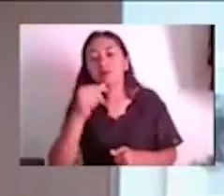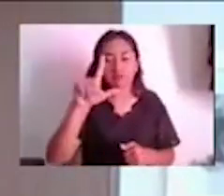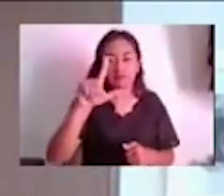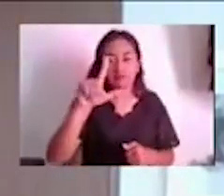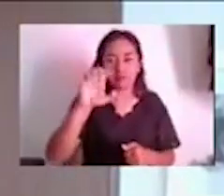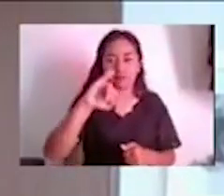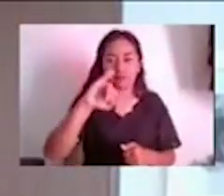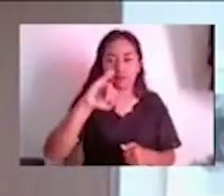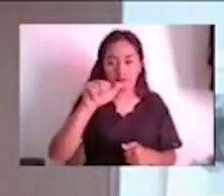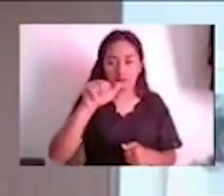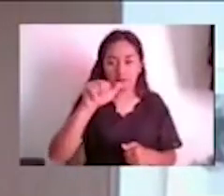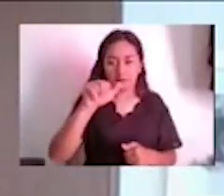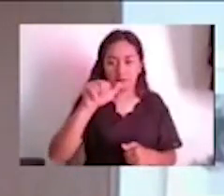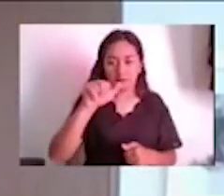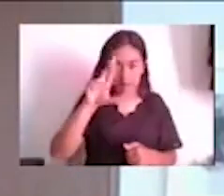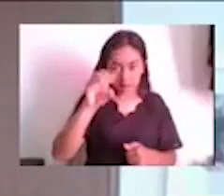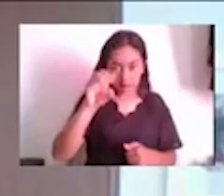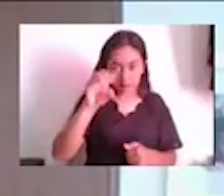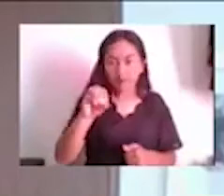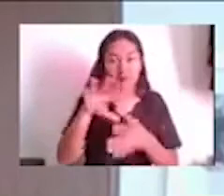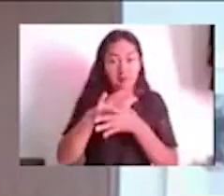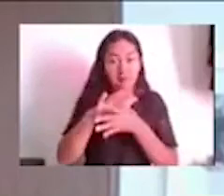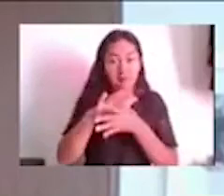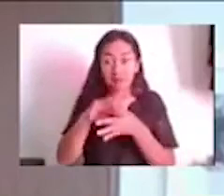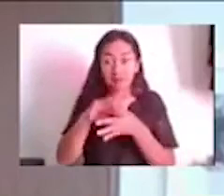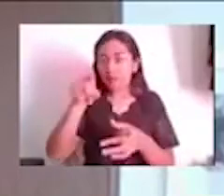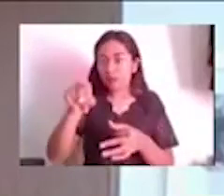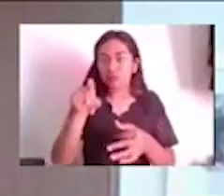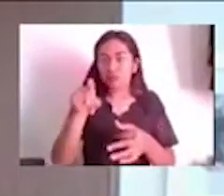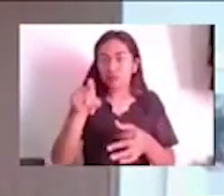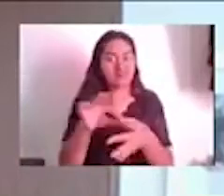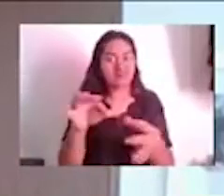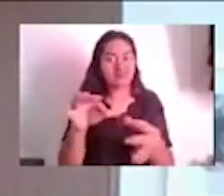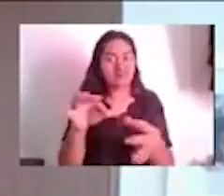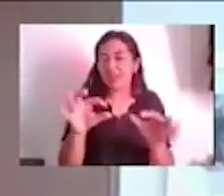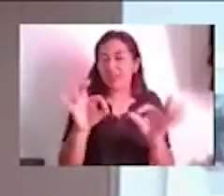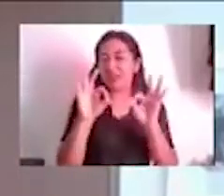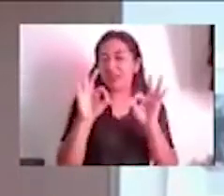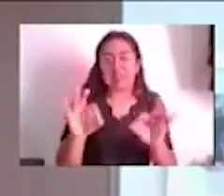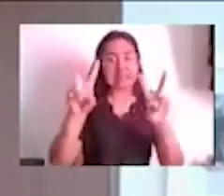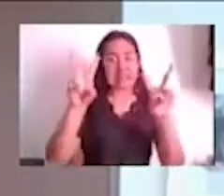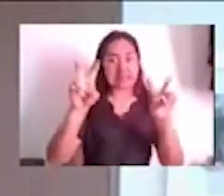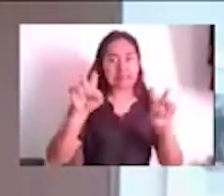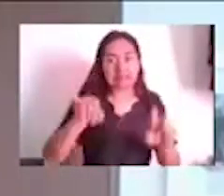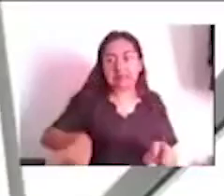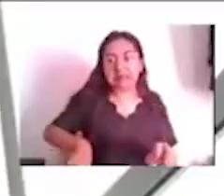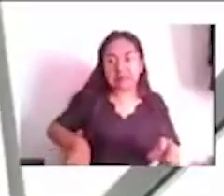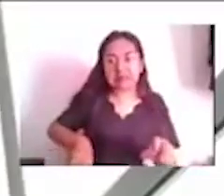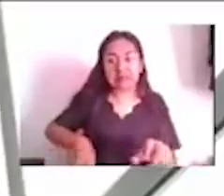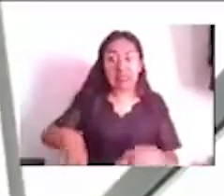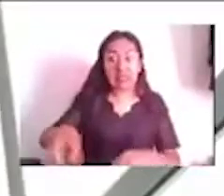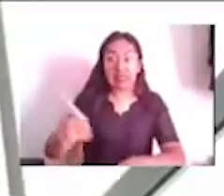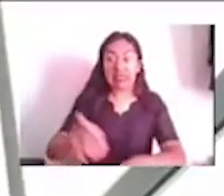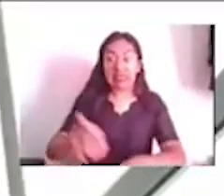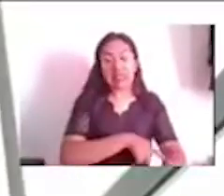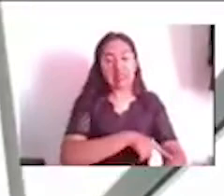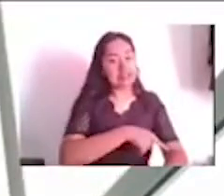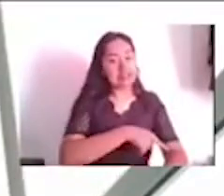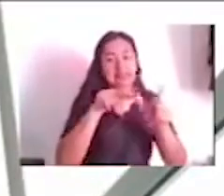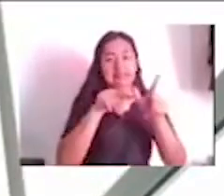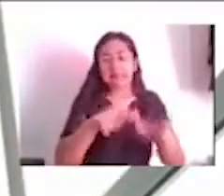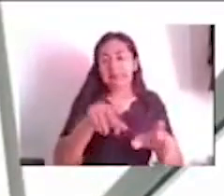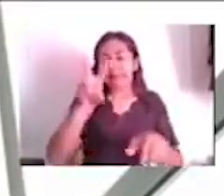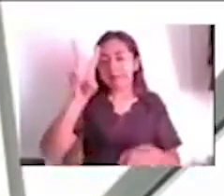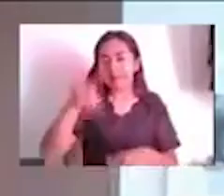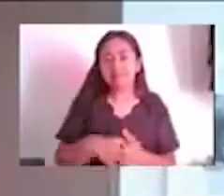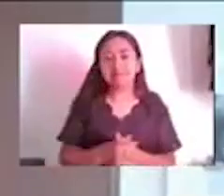son temas inacabables. Gracias por las fuentes y las reflexiones. Muchas gracias. Ana, pues